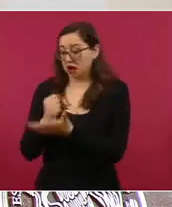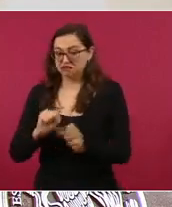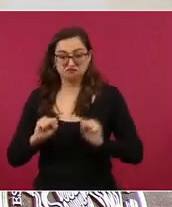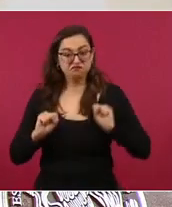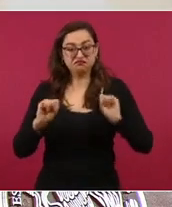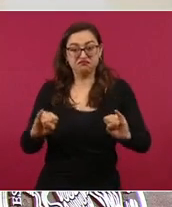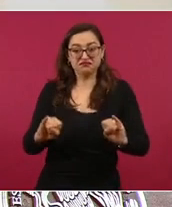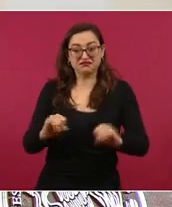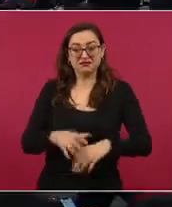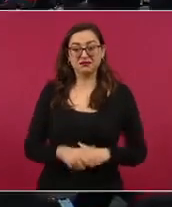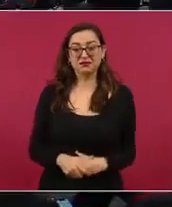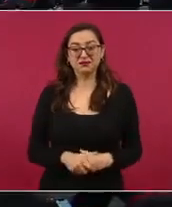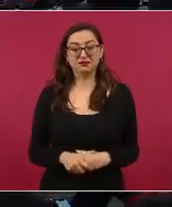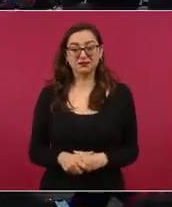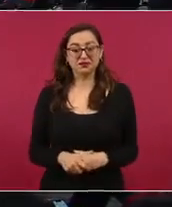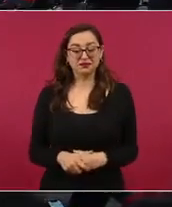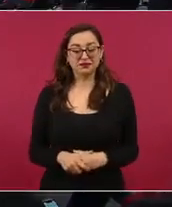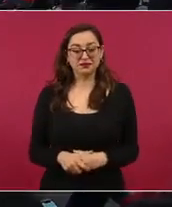Entonces, yo envío una